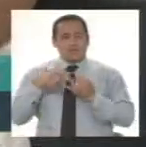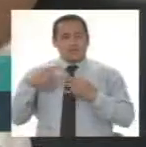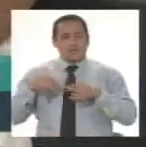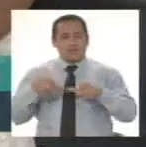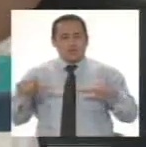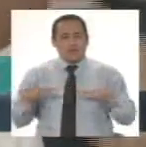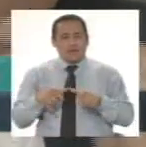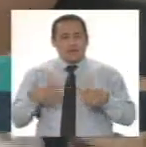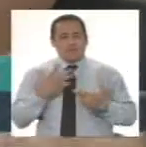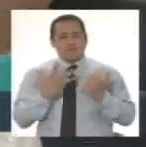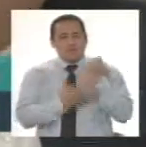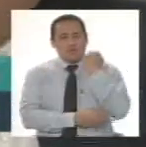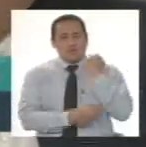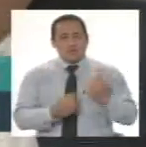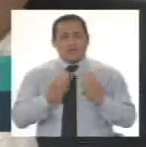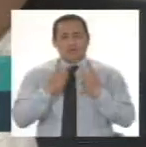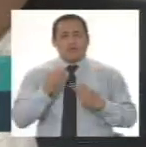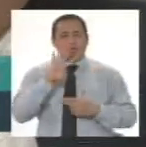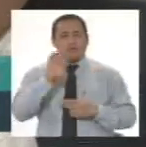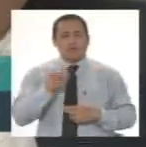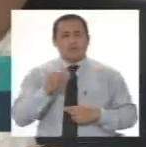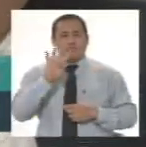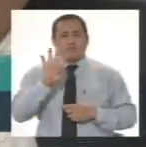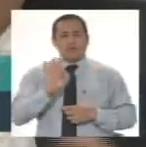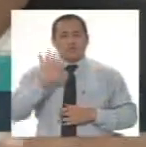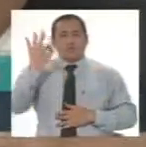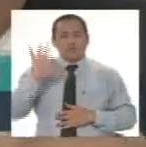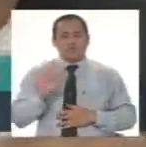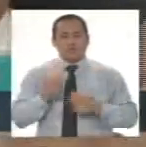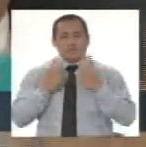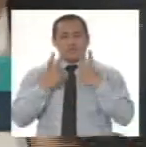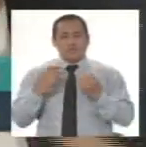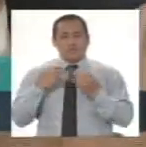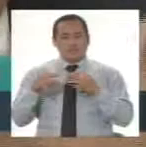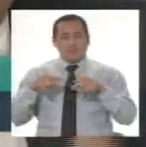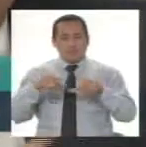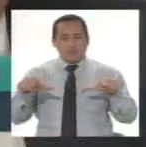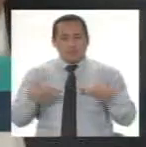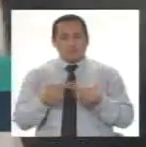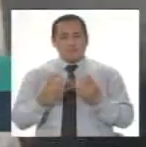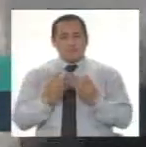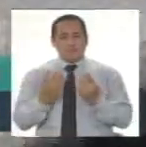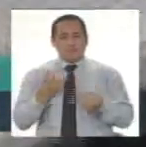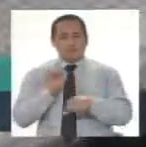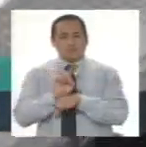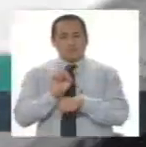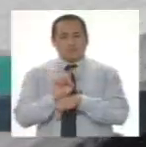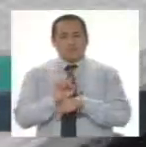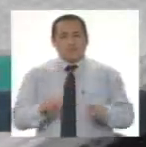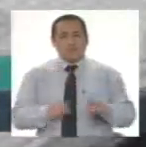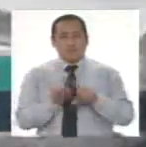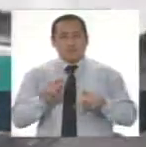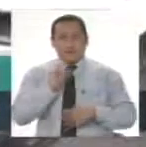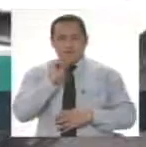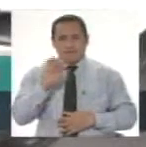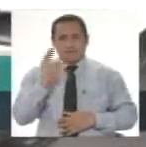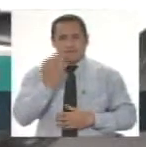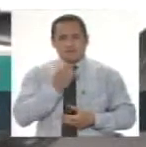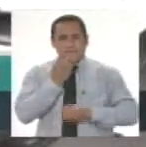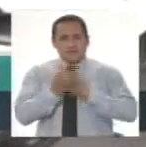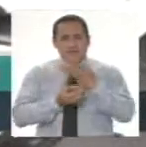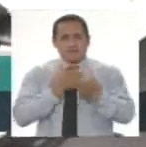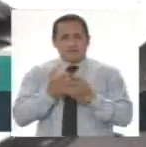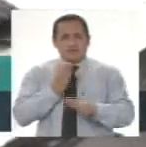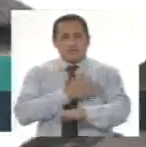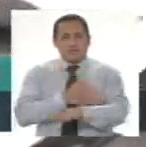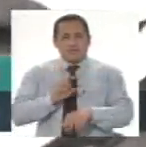más deprimida, frente a un 4.4% que ocurre en las zonas donde hay una mayor educación. La ausencia de una información adecuada